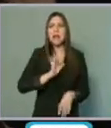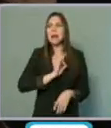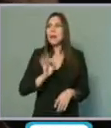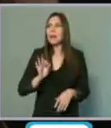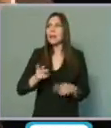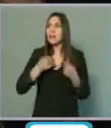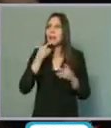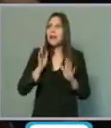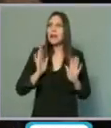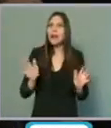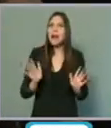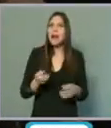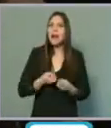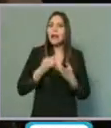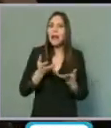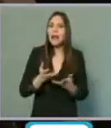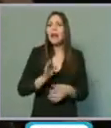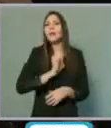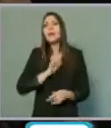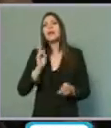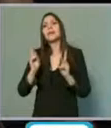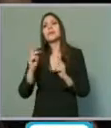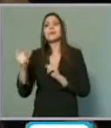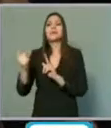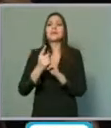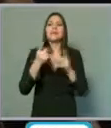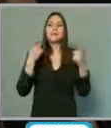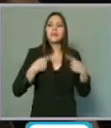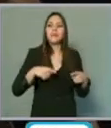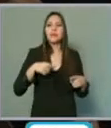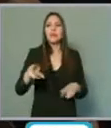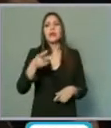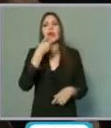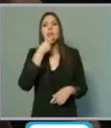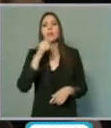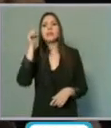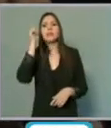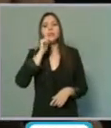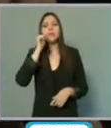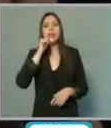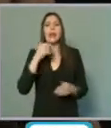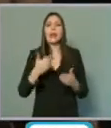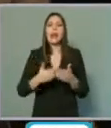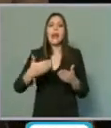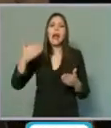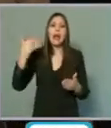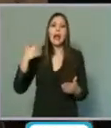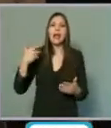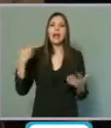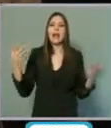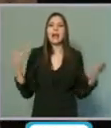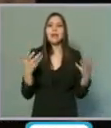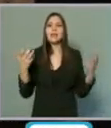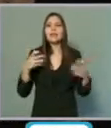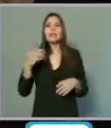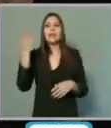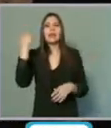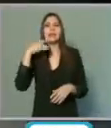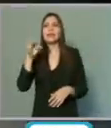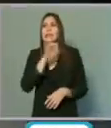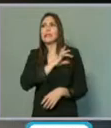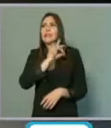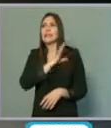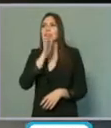las personas porque ya han sido presentados, Claro. ¿no? Entonces este pobre hombre que está todo el tiempo antes así aterrado del pavor, que no puede